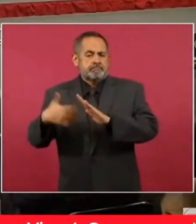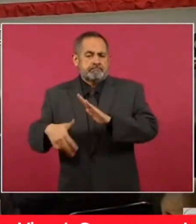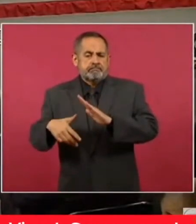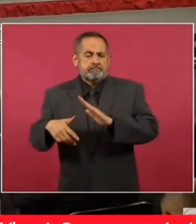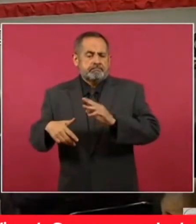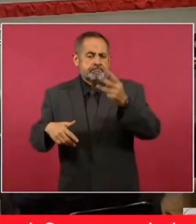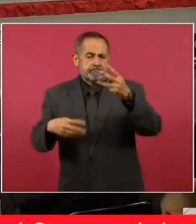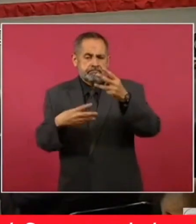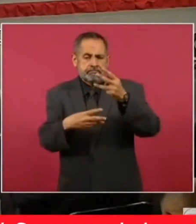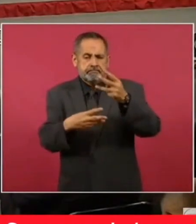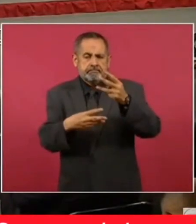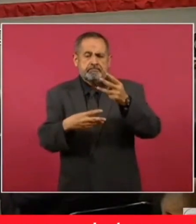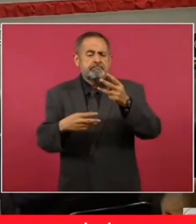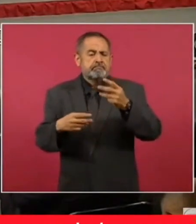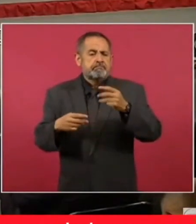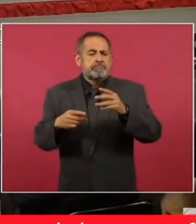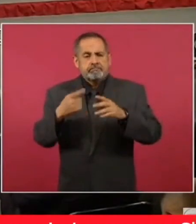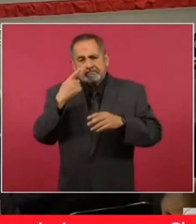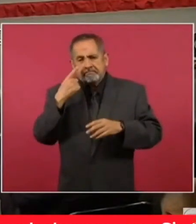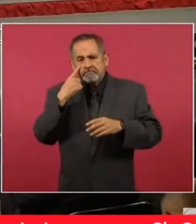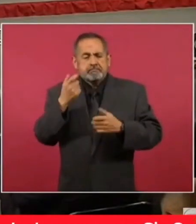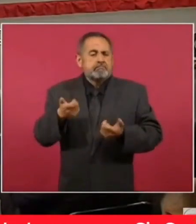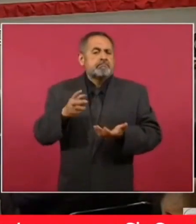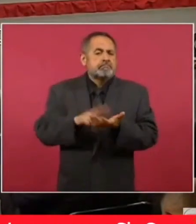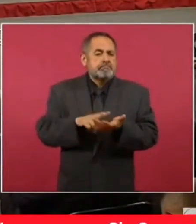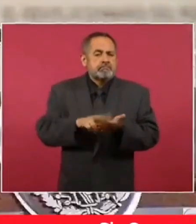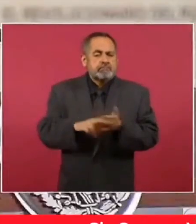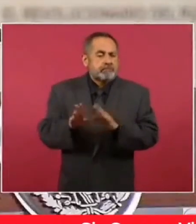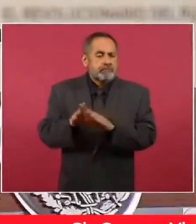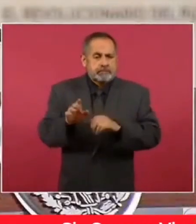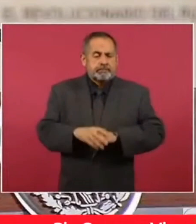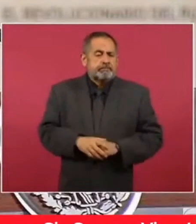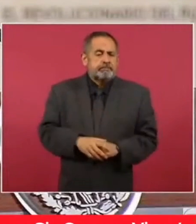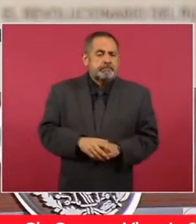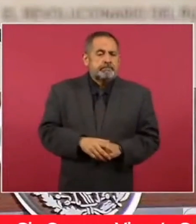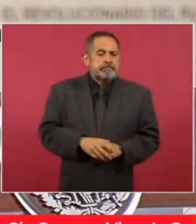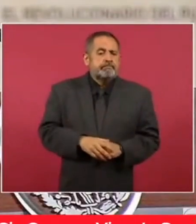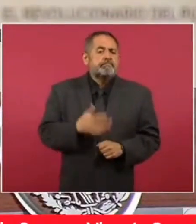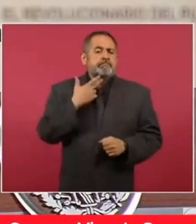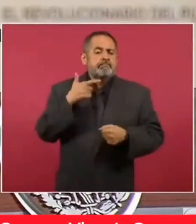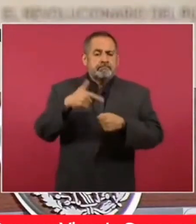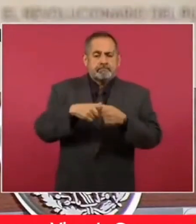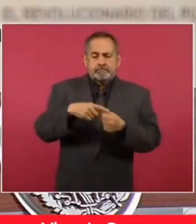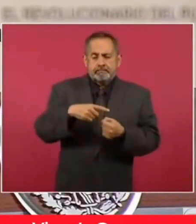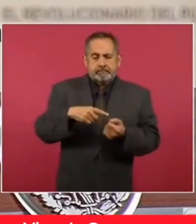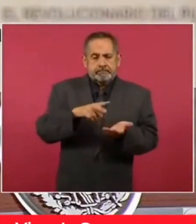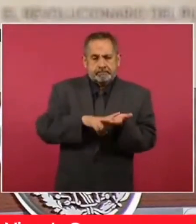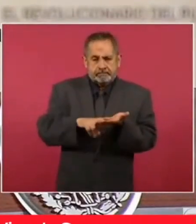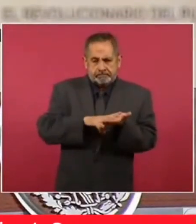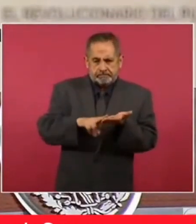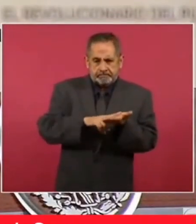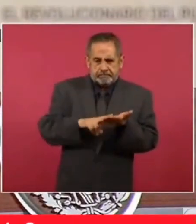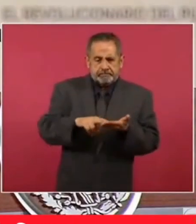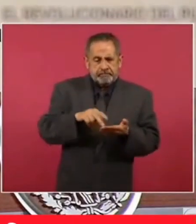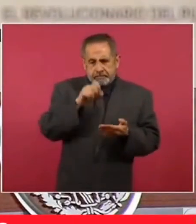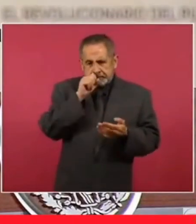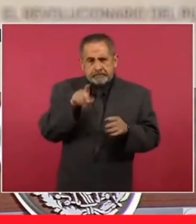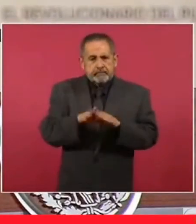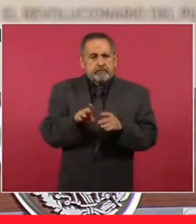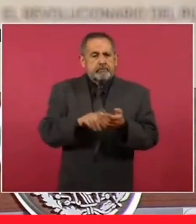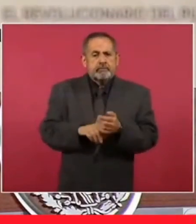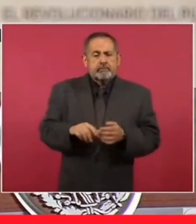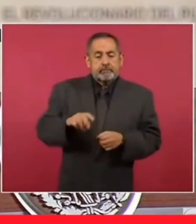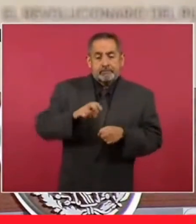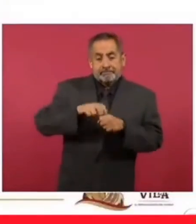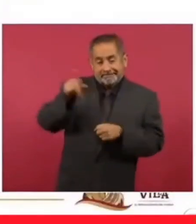los consumidores. Vamos a ver ahora sí la gasolina regular, ya por regiones, con margen. Petroseven